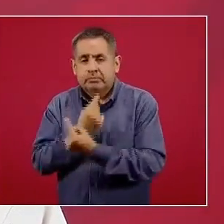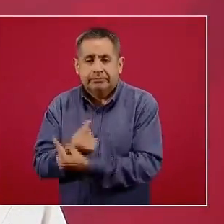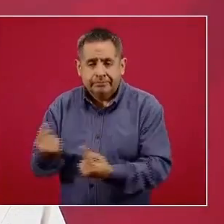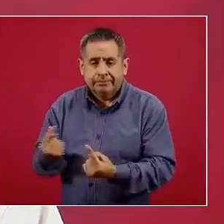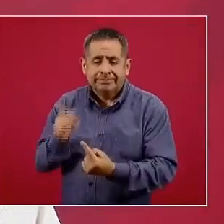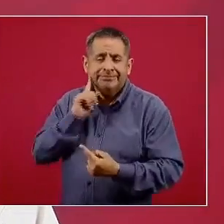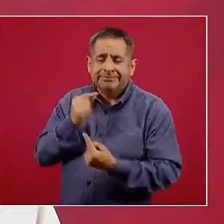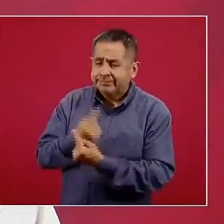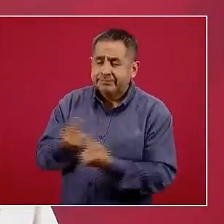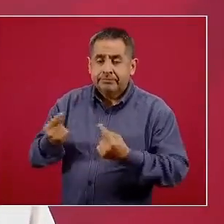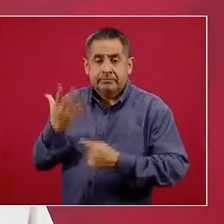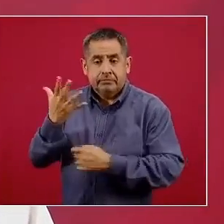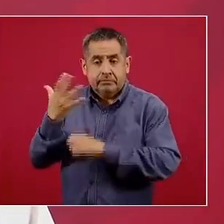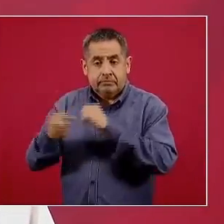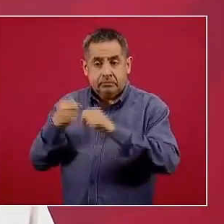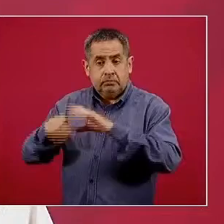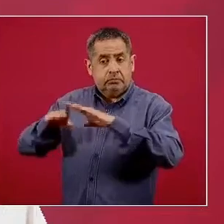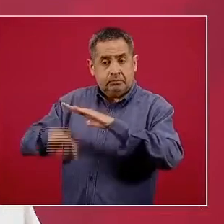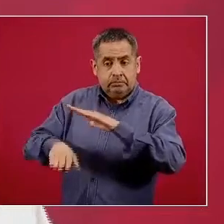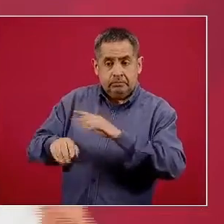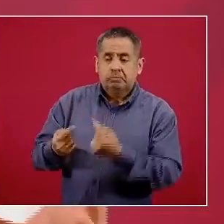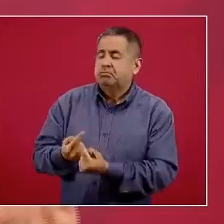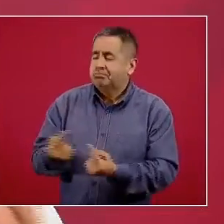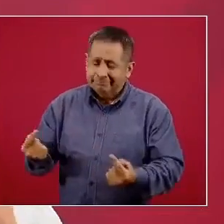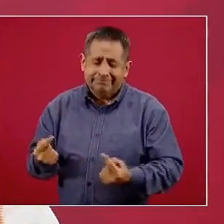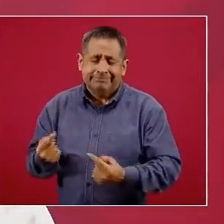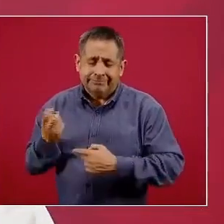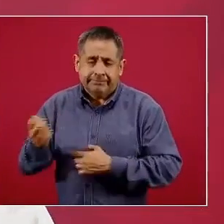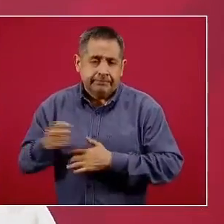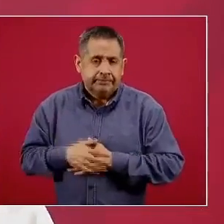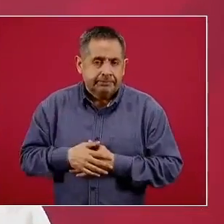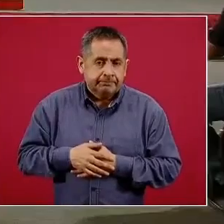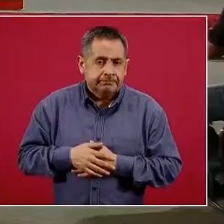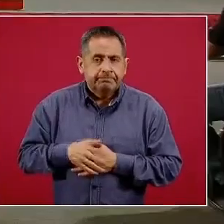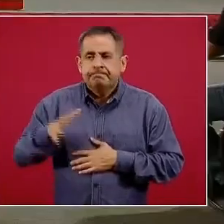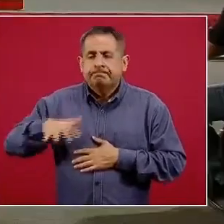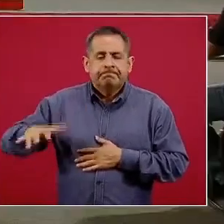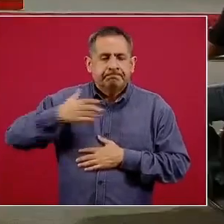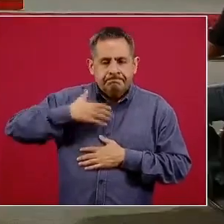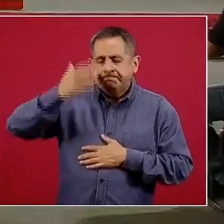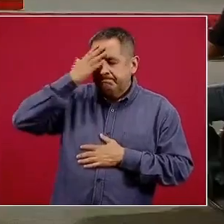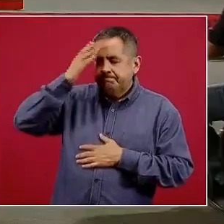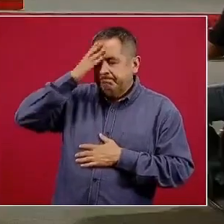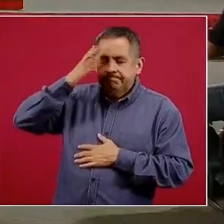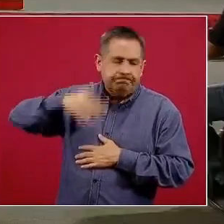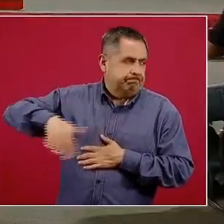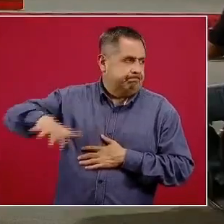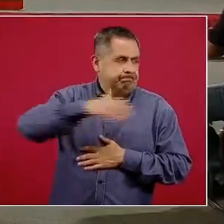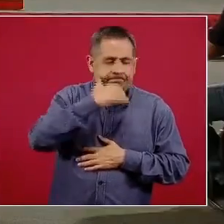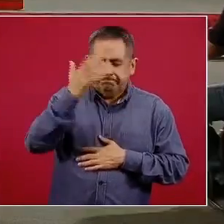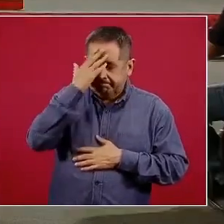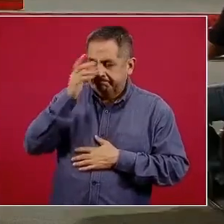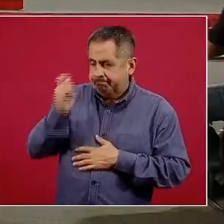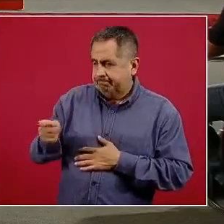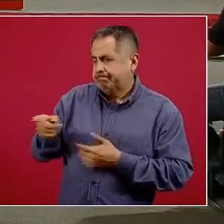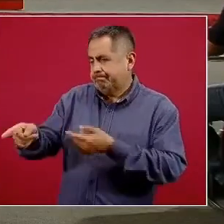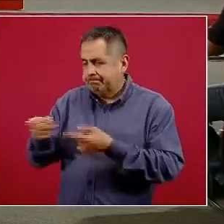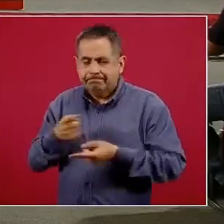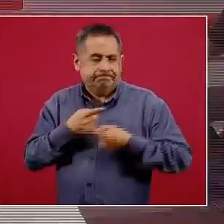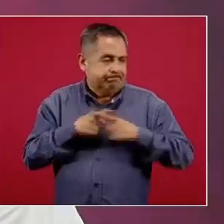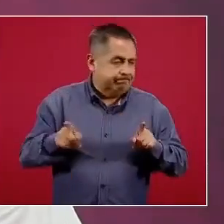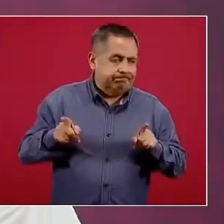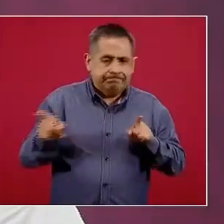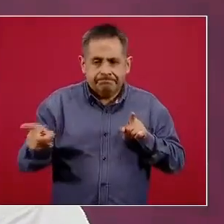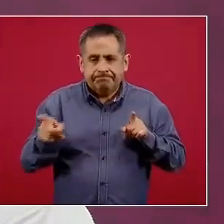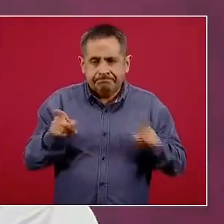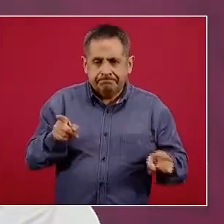y niñas menores de 5 años. Por este conocimiento que existe de estas características, esta gran diferencia en